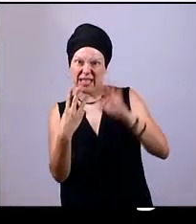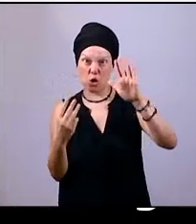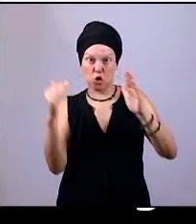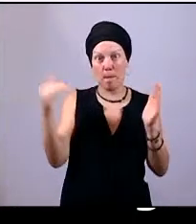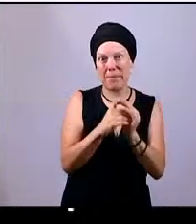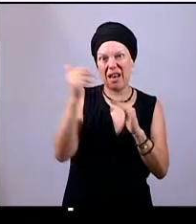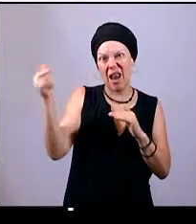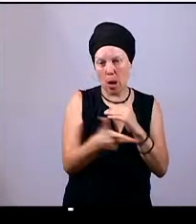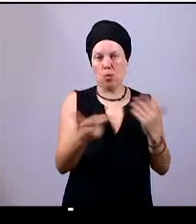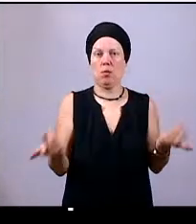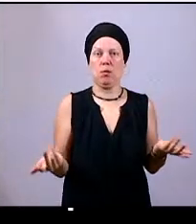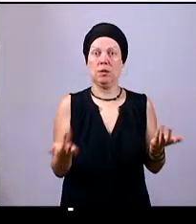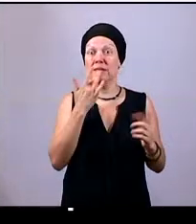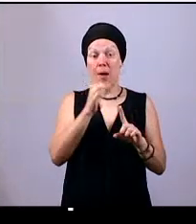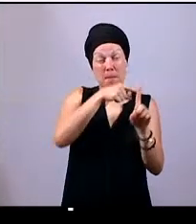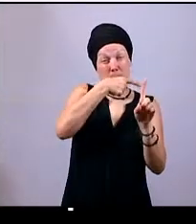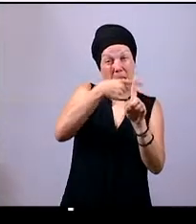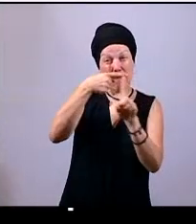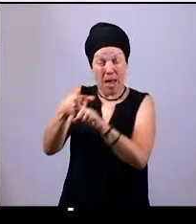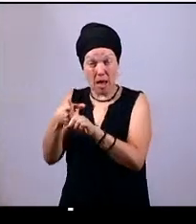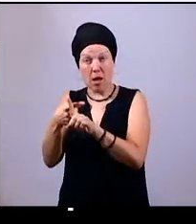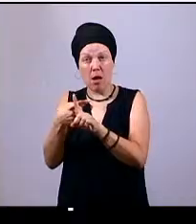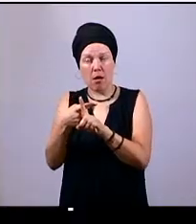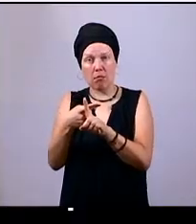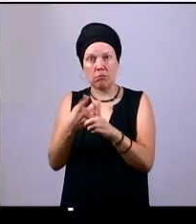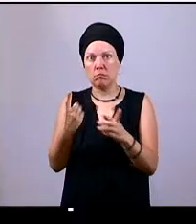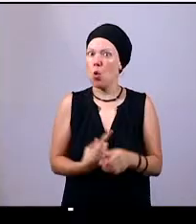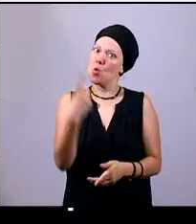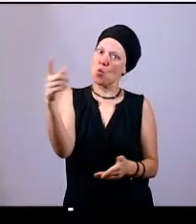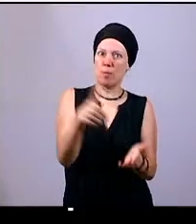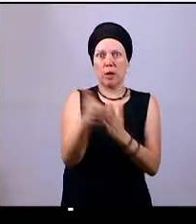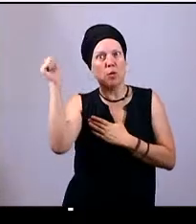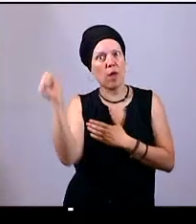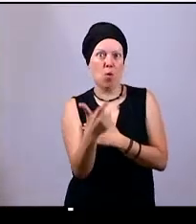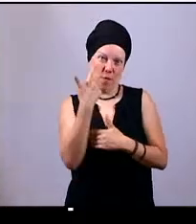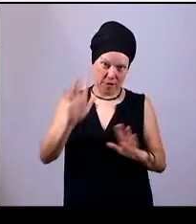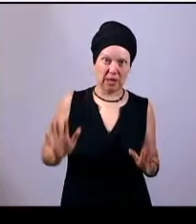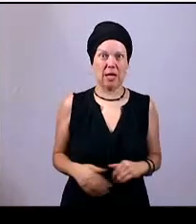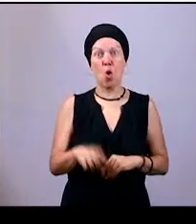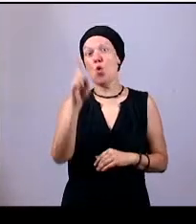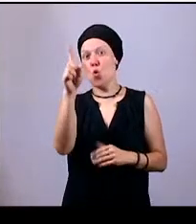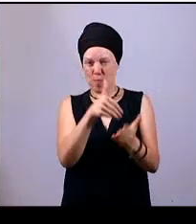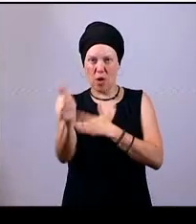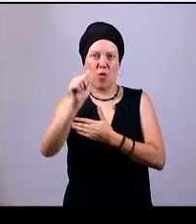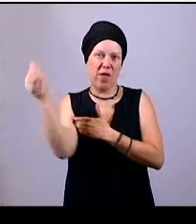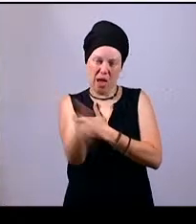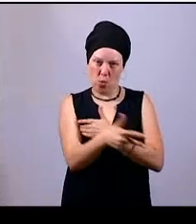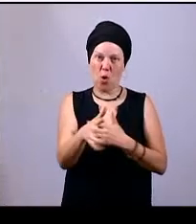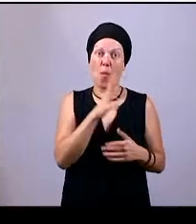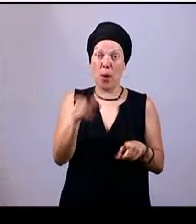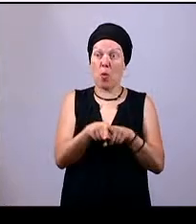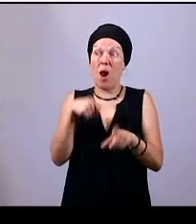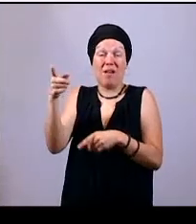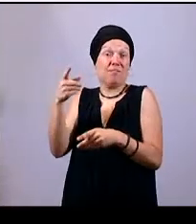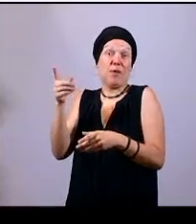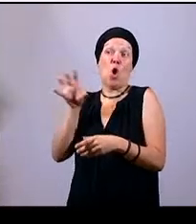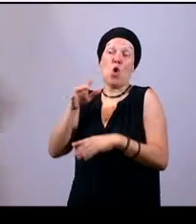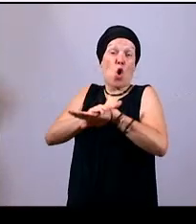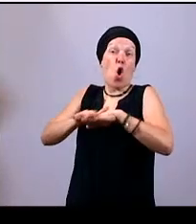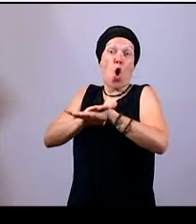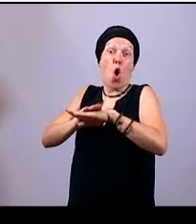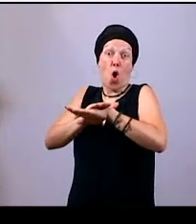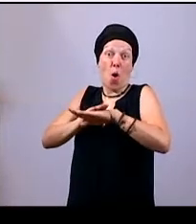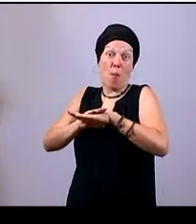238.000 euros. Si sumamos ambas partidas, llegamos a 1 millón de euros, 1 millón de euros por la inacción de un